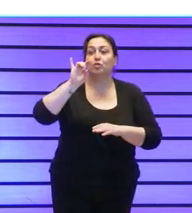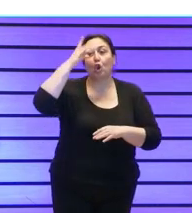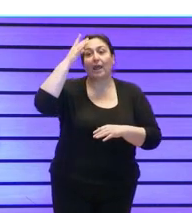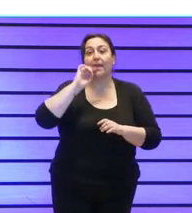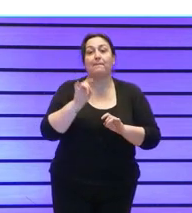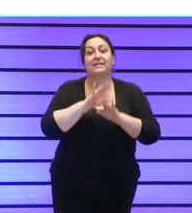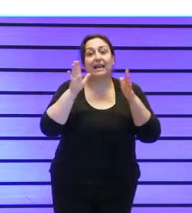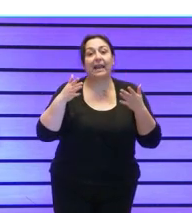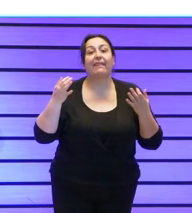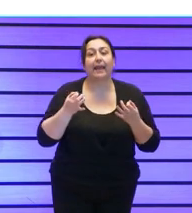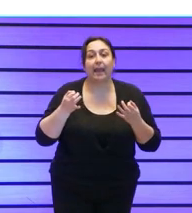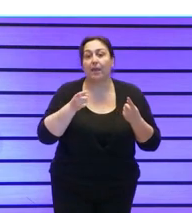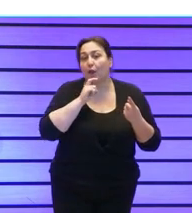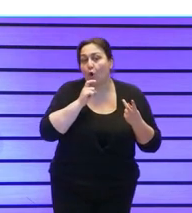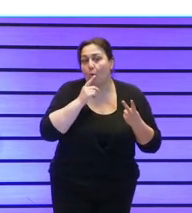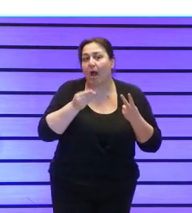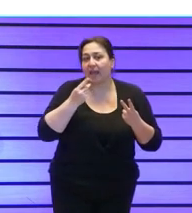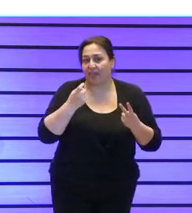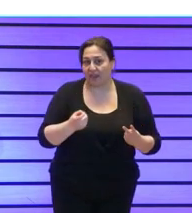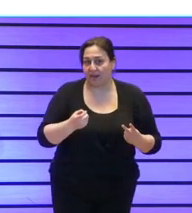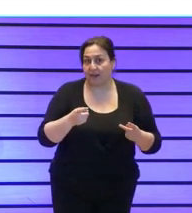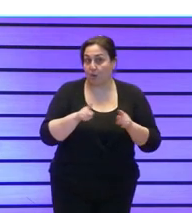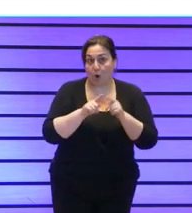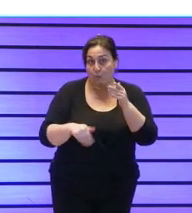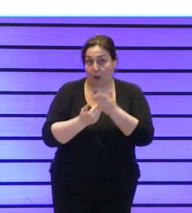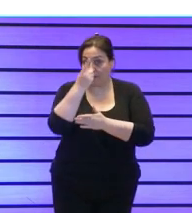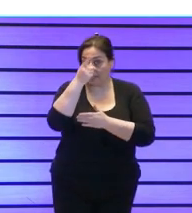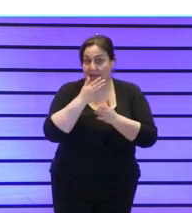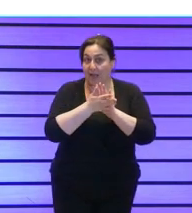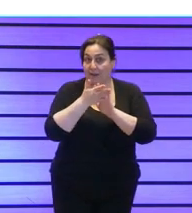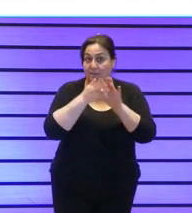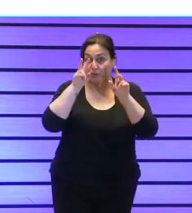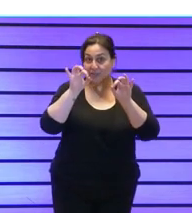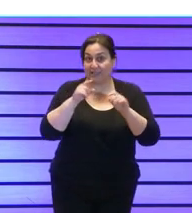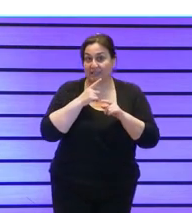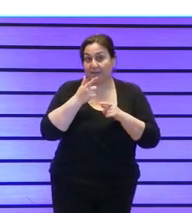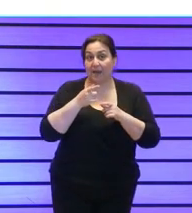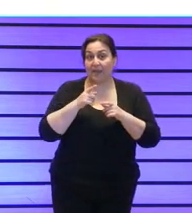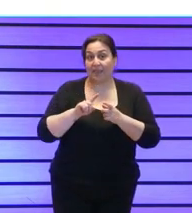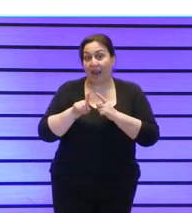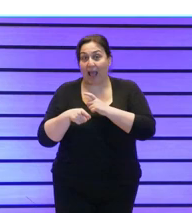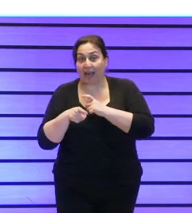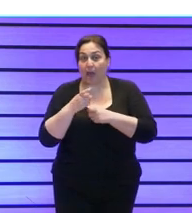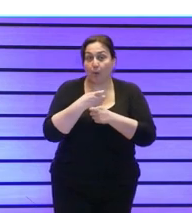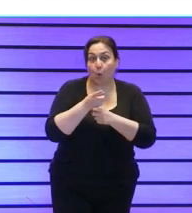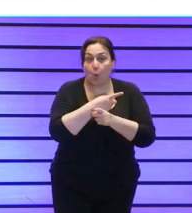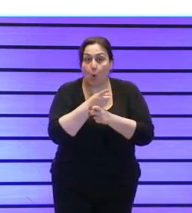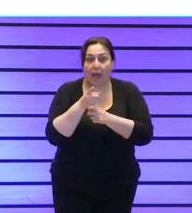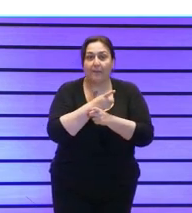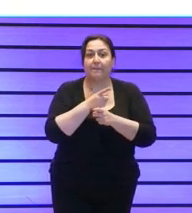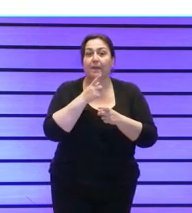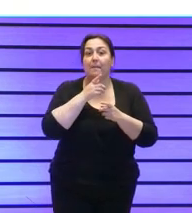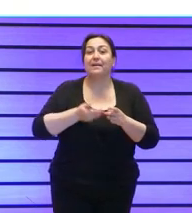del qué y el Cómo tenemos que hacer lo que hablábamos esta mañana lo que nos hablaban de la brújula y el ancla y lo más importante